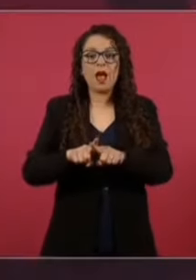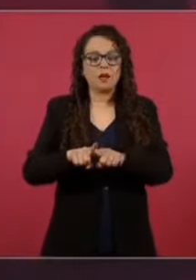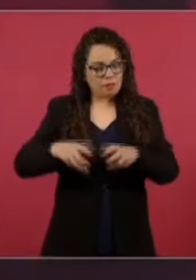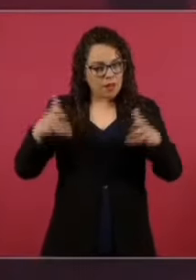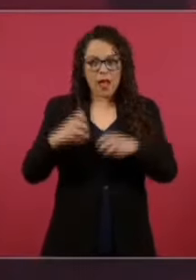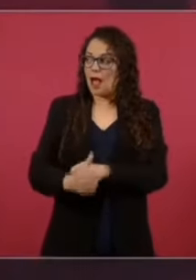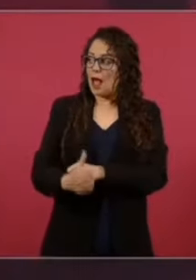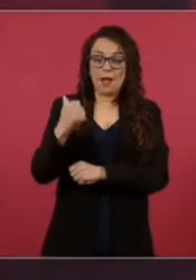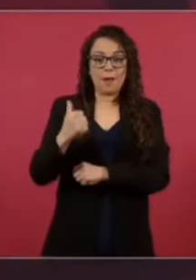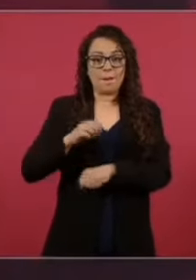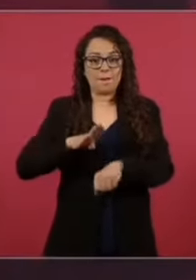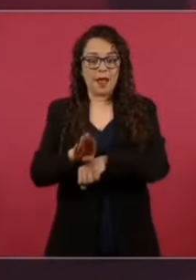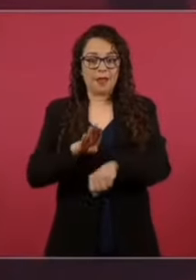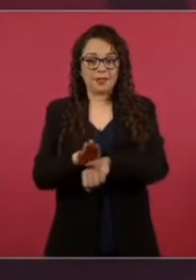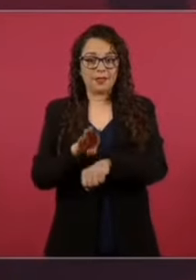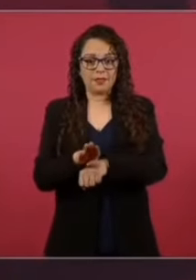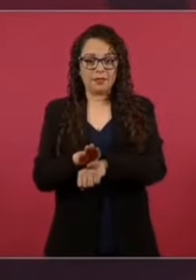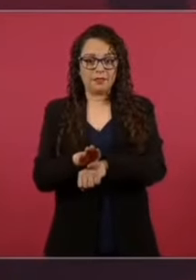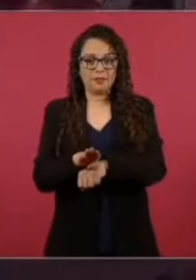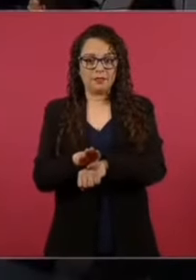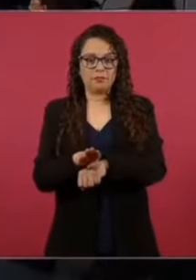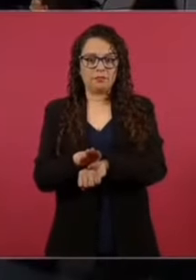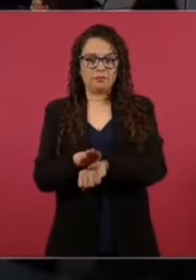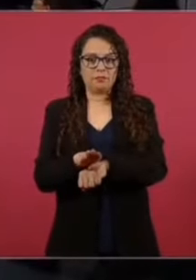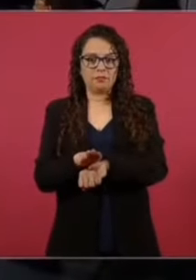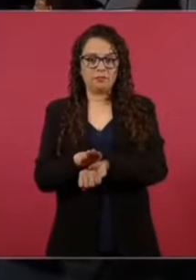Brasil. Eso fue lo que se logró.